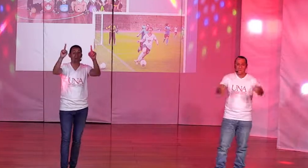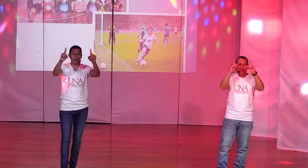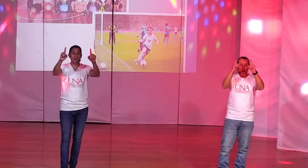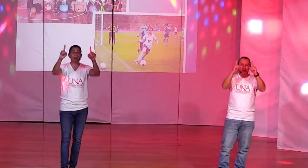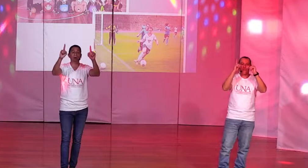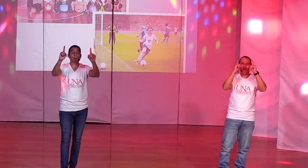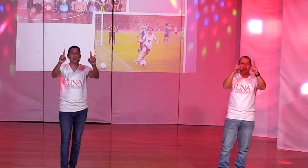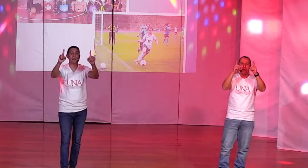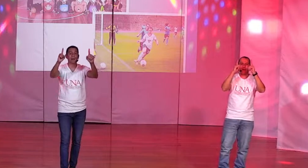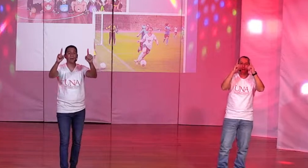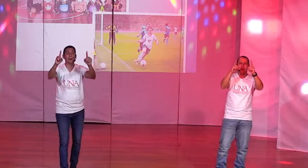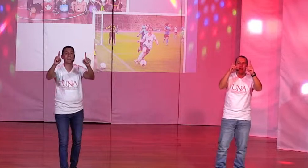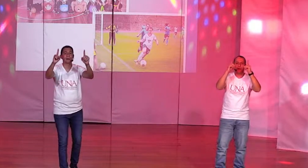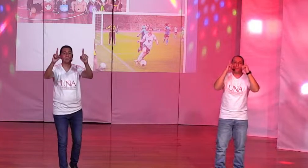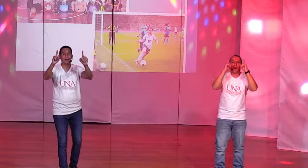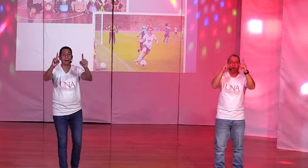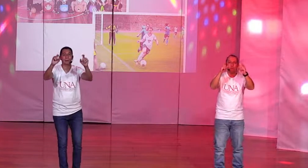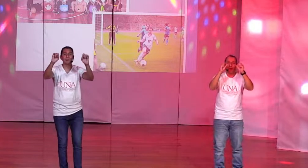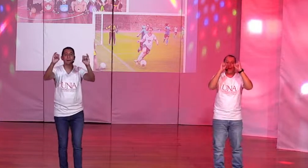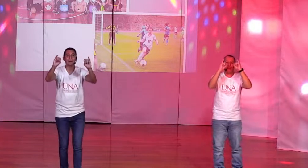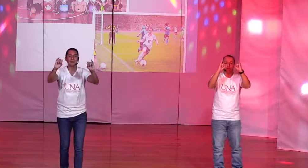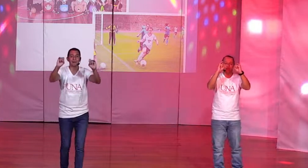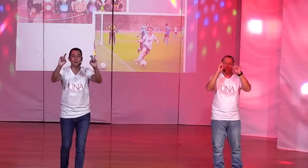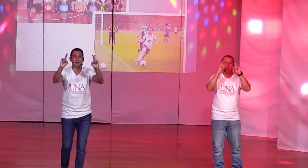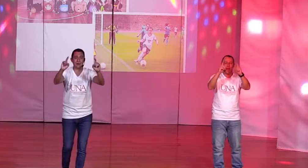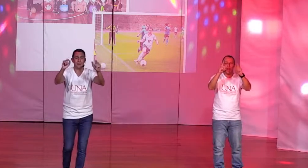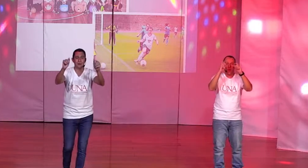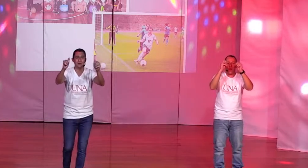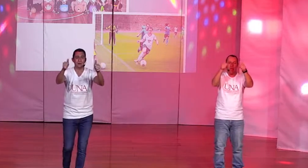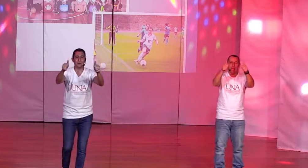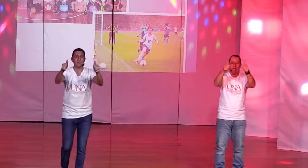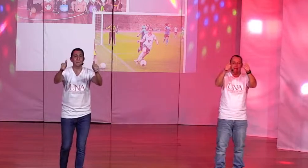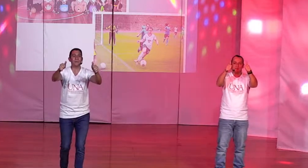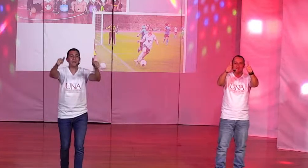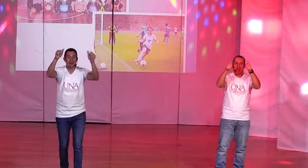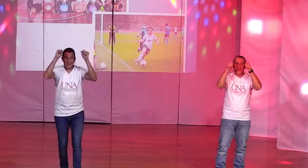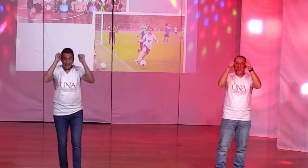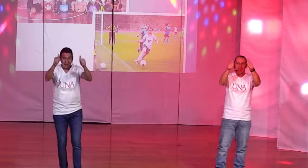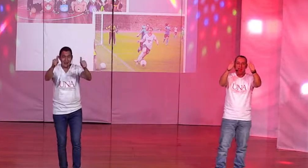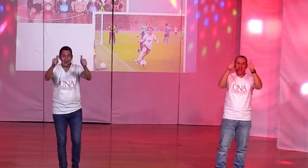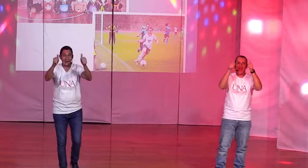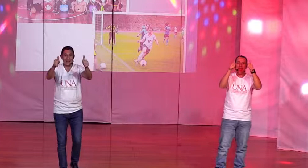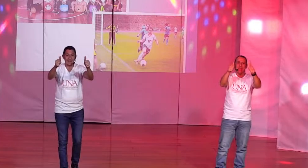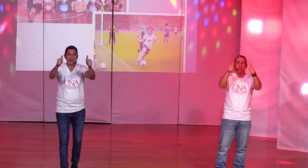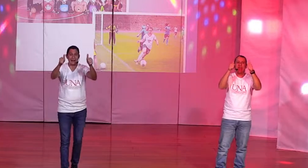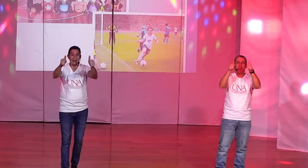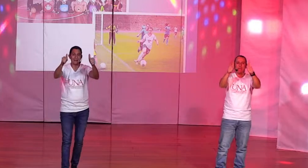Palo, palo, palo, palo, palito, palo,